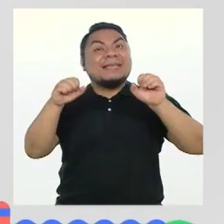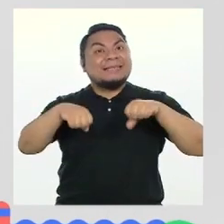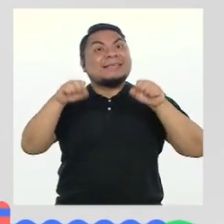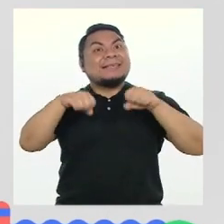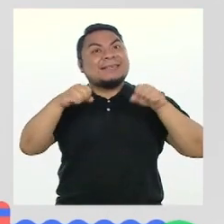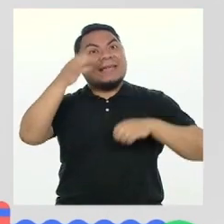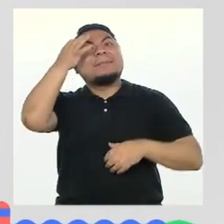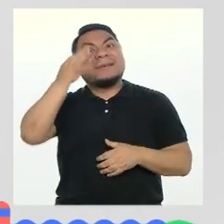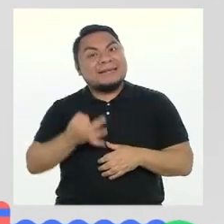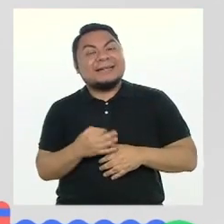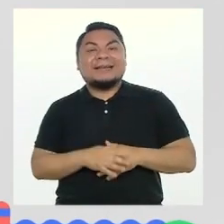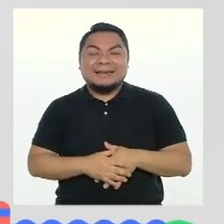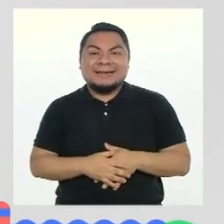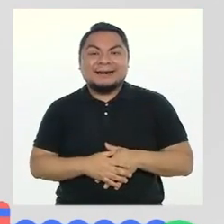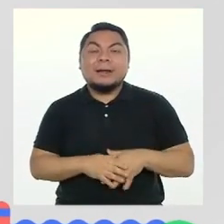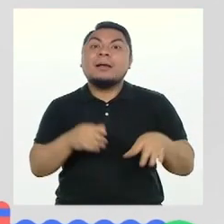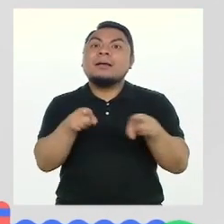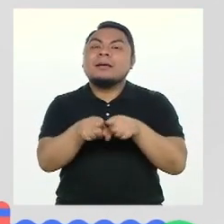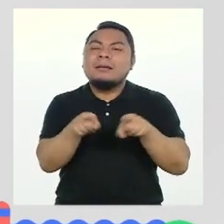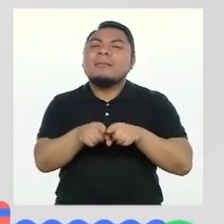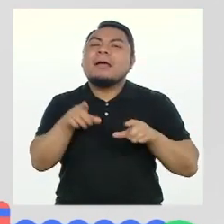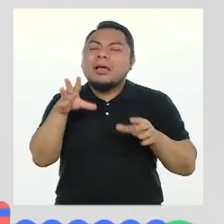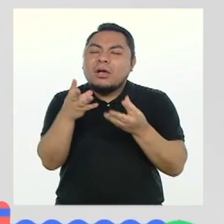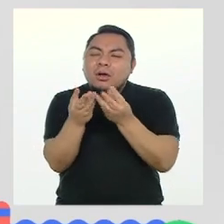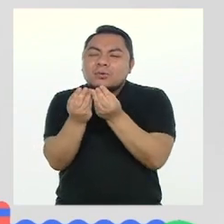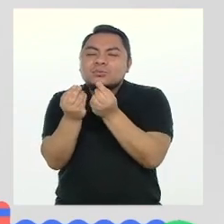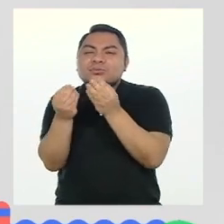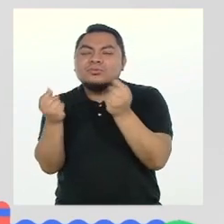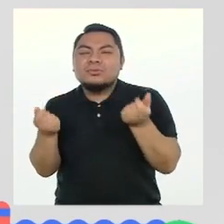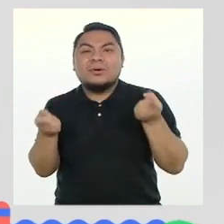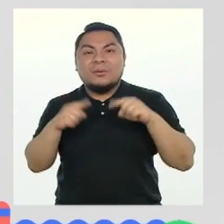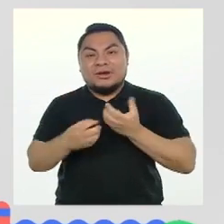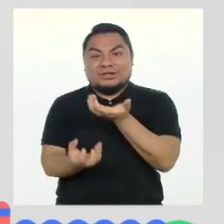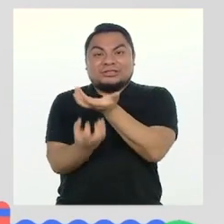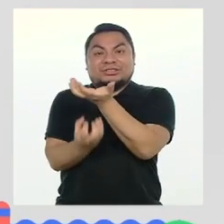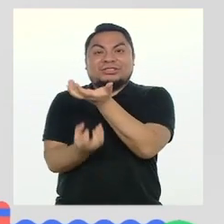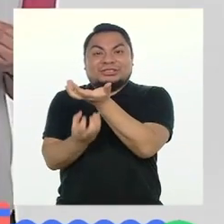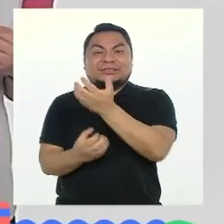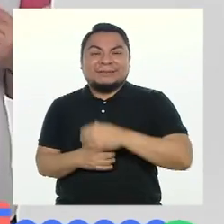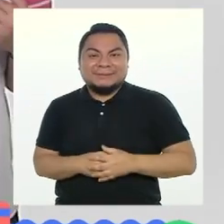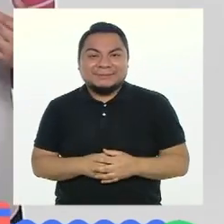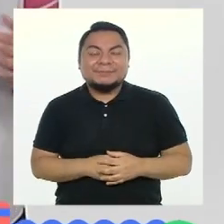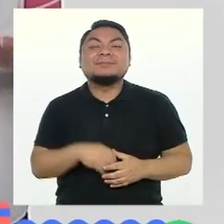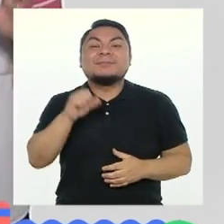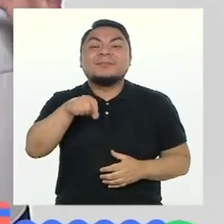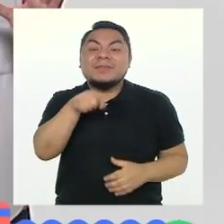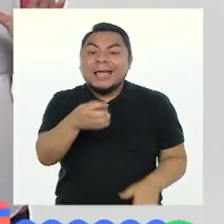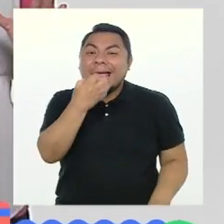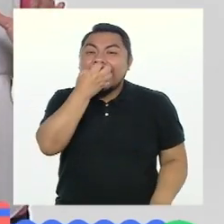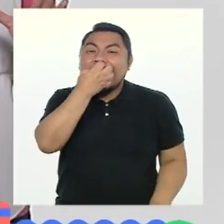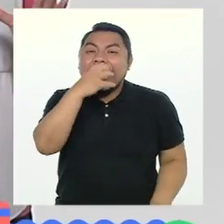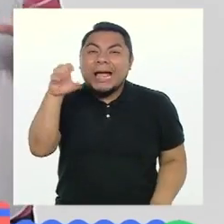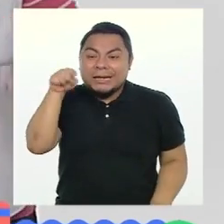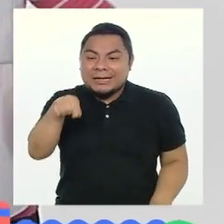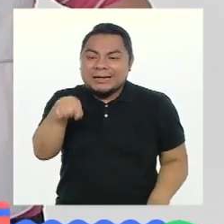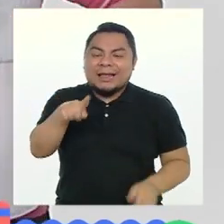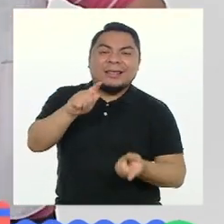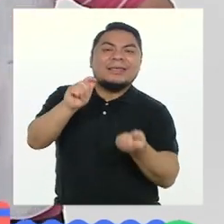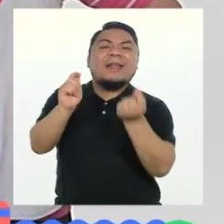cierto! Y también se hace blandita cuando la cocinamos. Es que el calor la